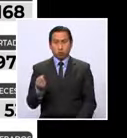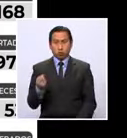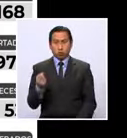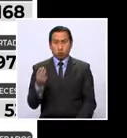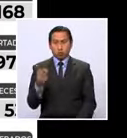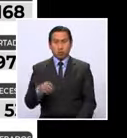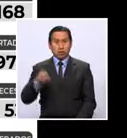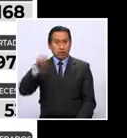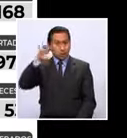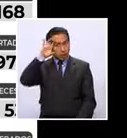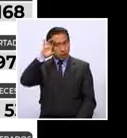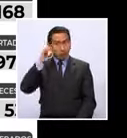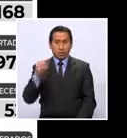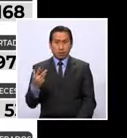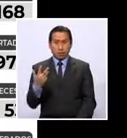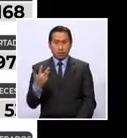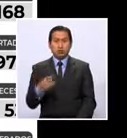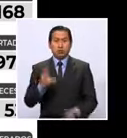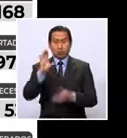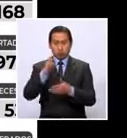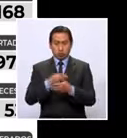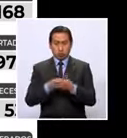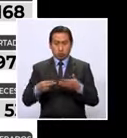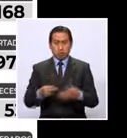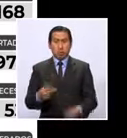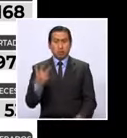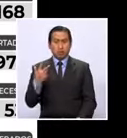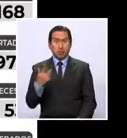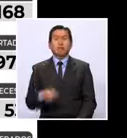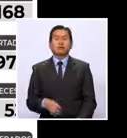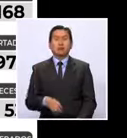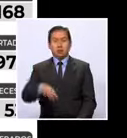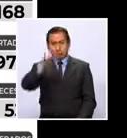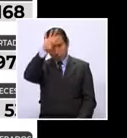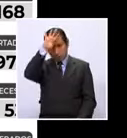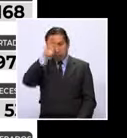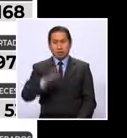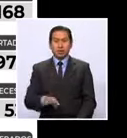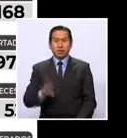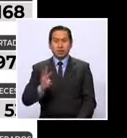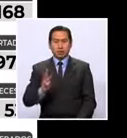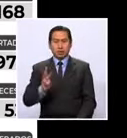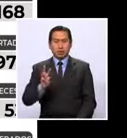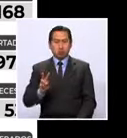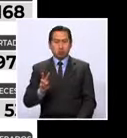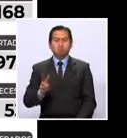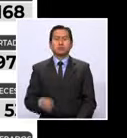tarija 3 chuquisaca 3 y beni 62